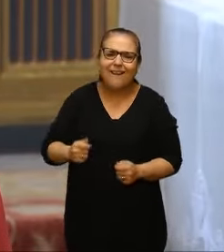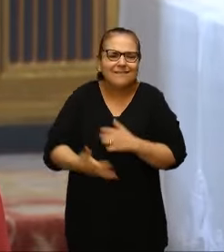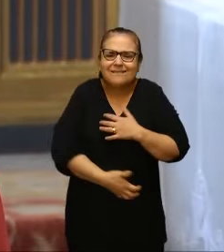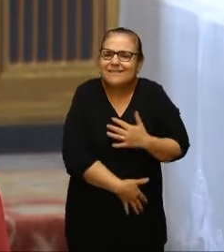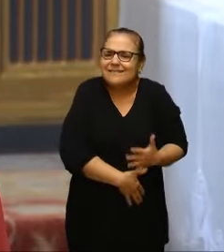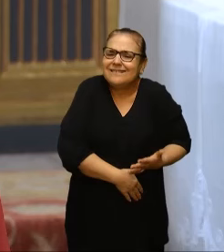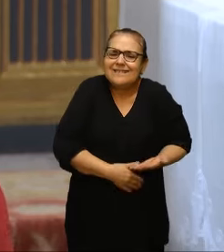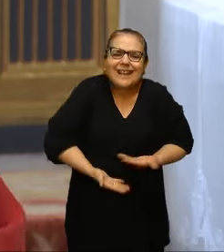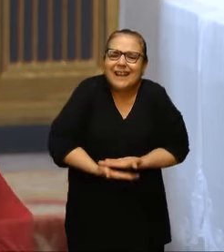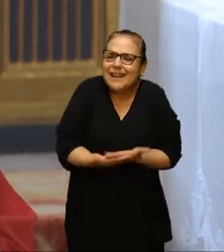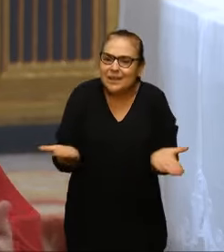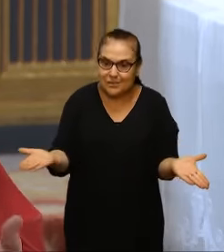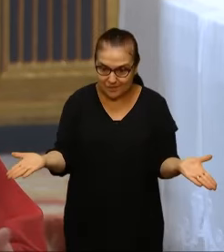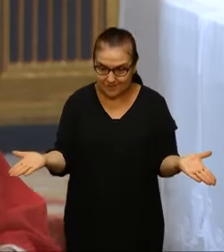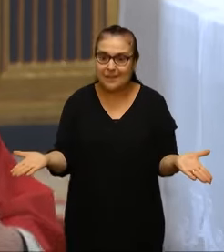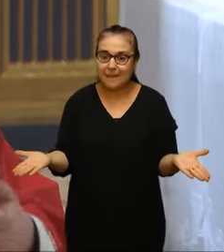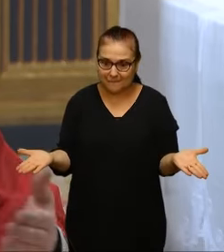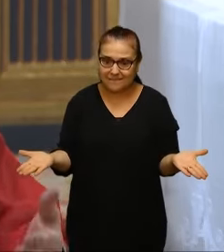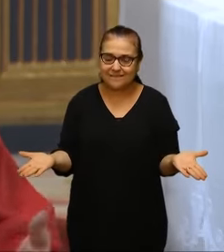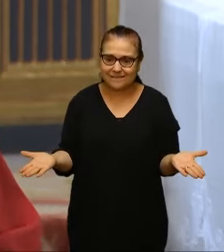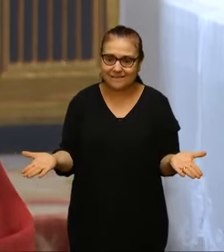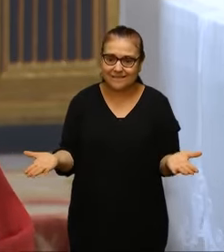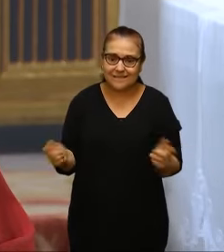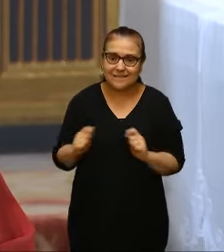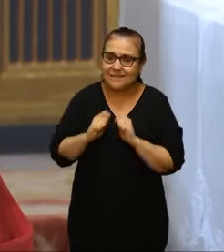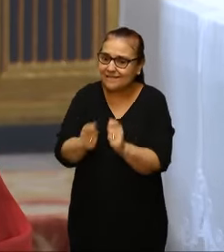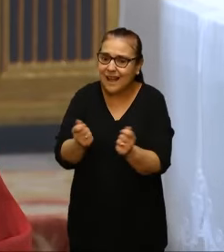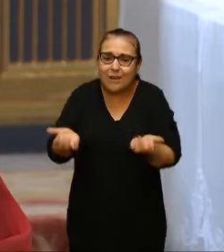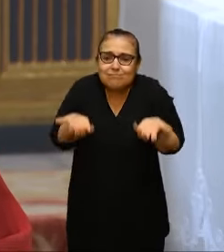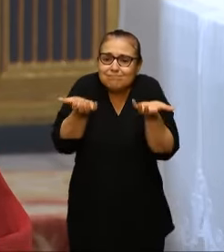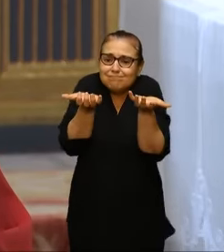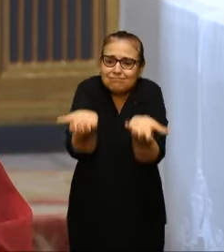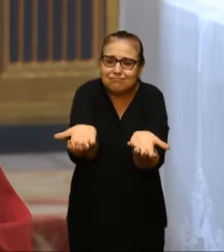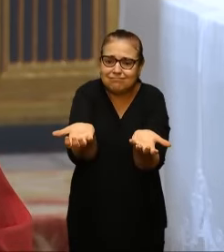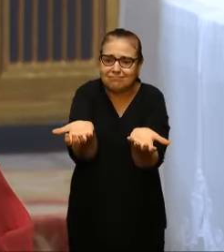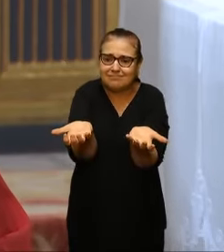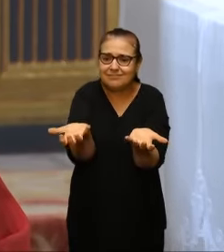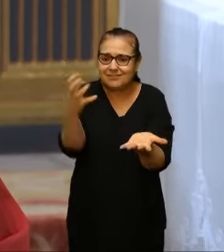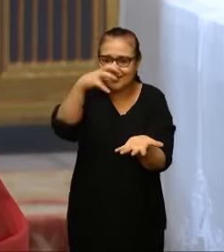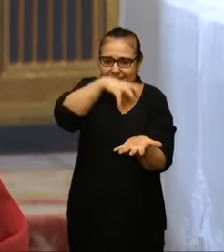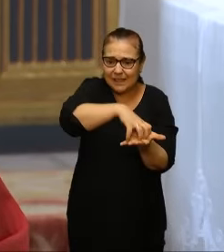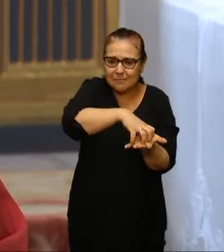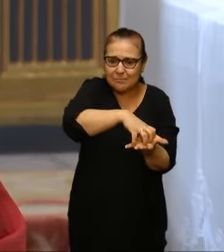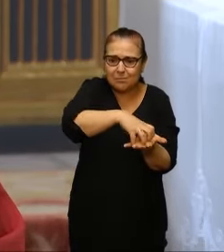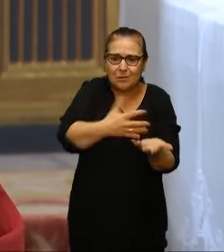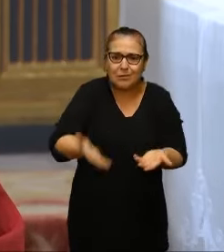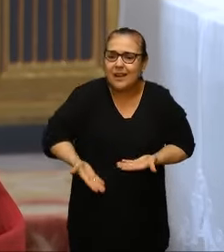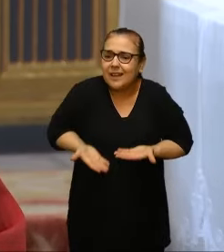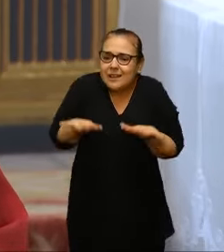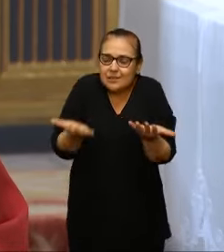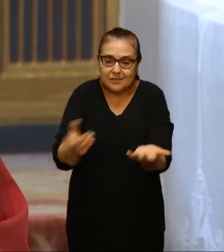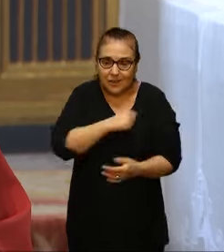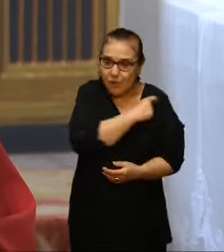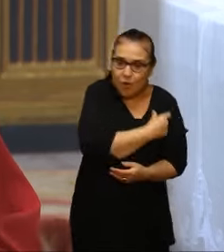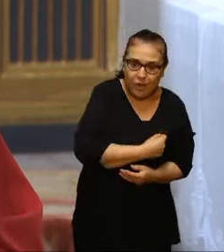todo. En ese sentido, daba a la ofrenda al templo una gran generosidad de corazón.